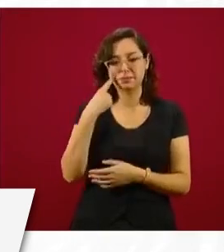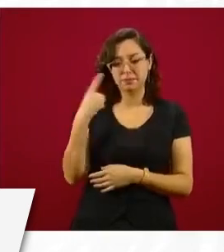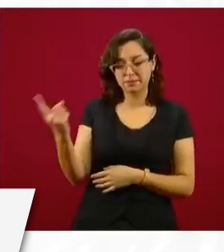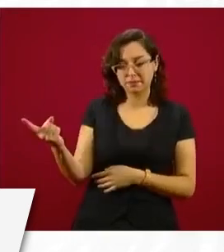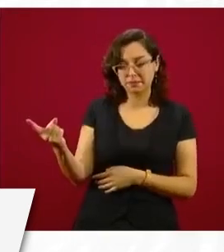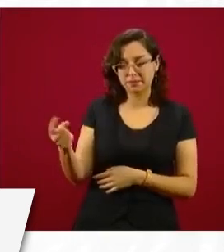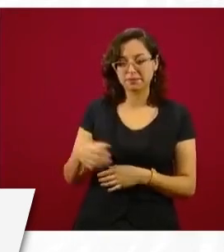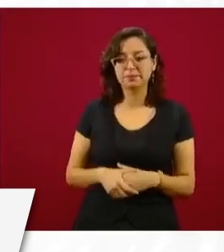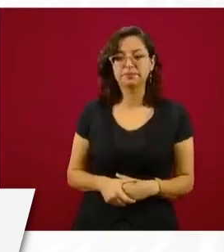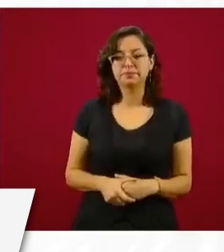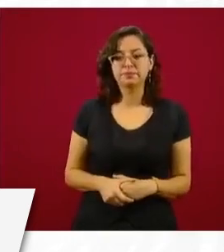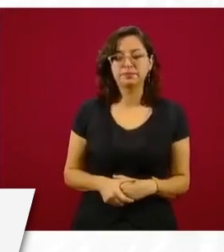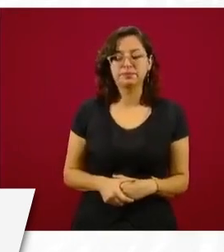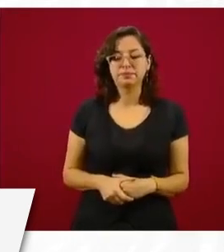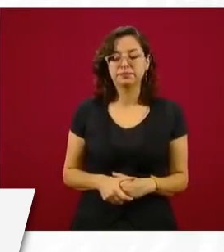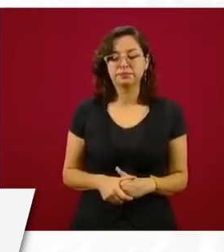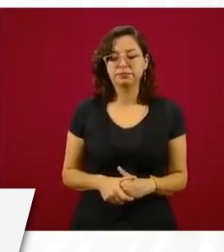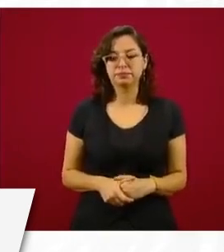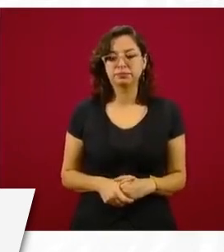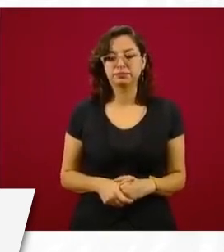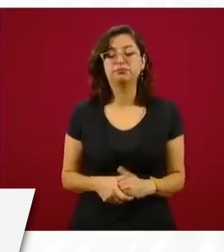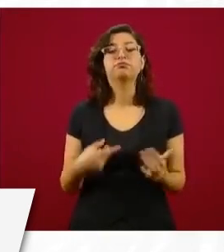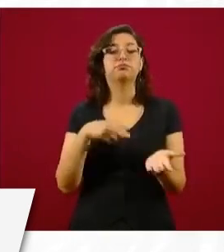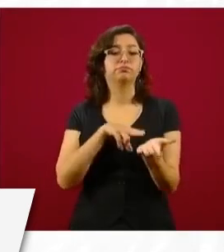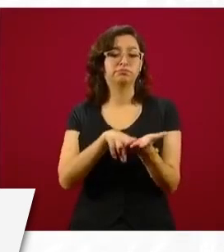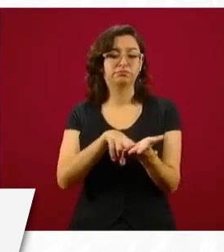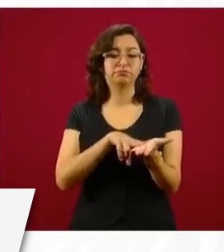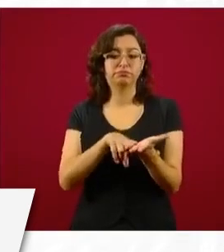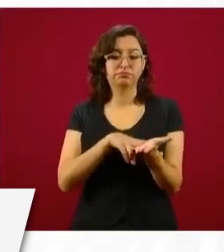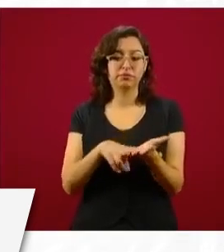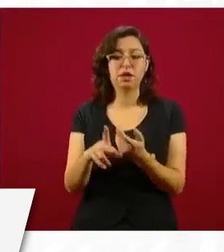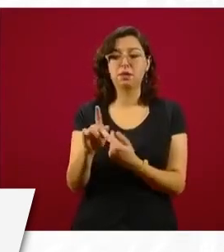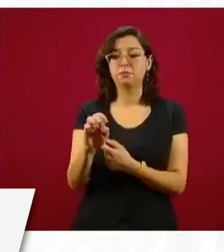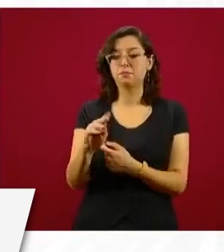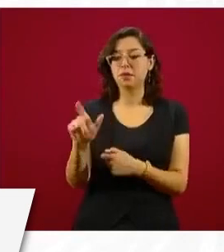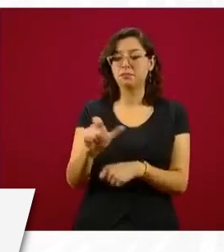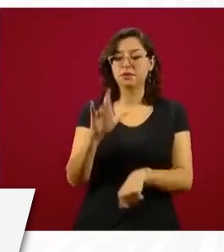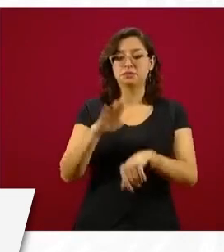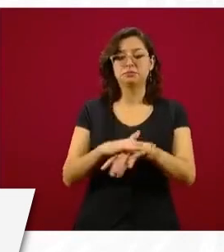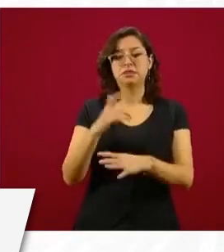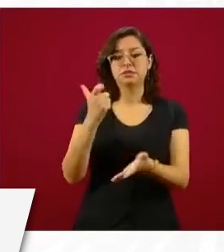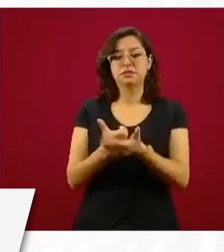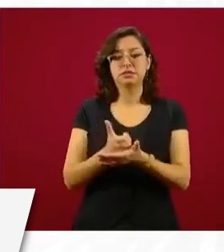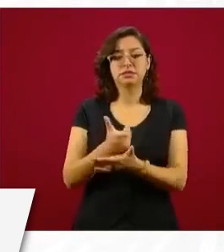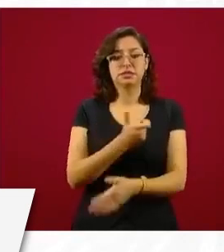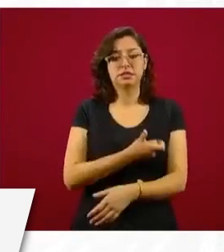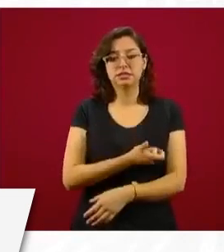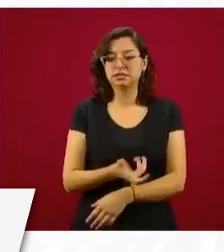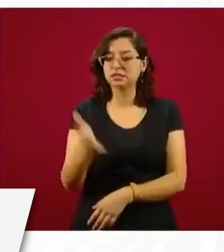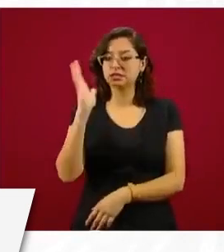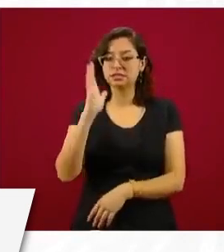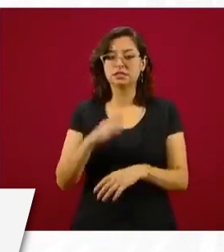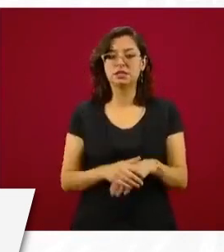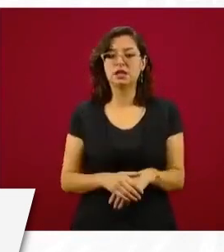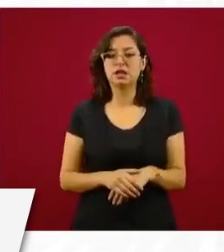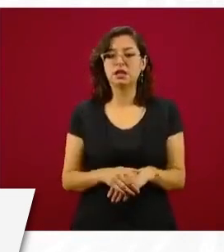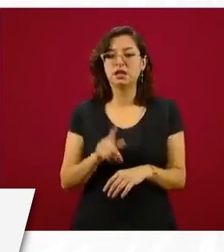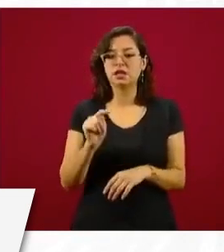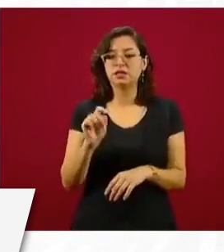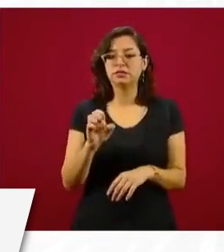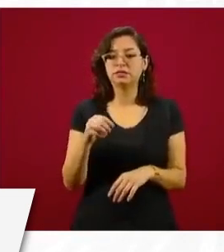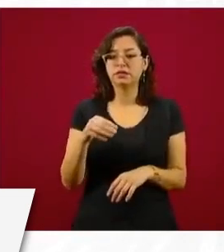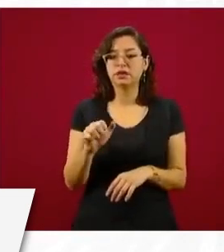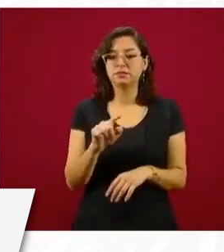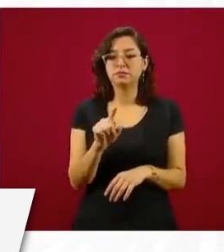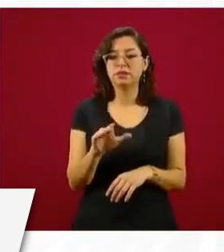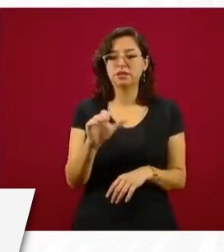Para el diésel, de franquicia Pemex, la más cara en este caso es Estación de Servicios El Temazcal en